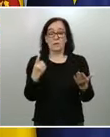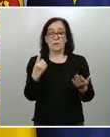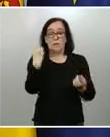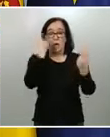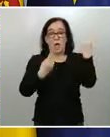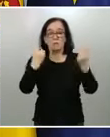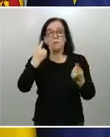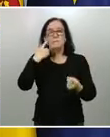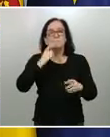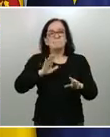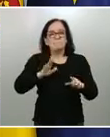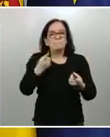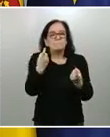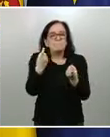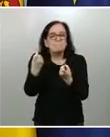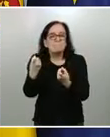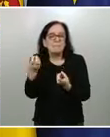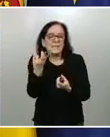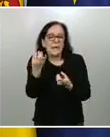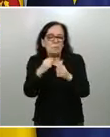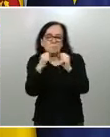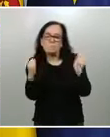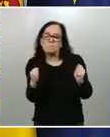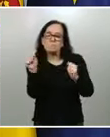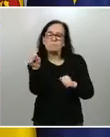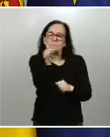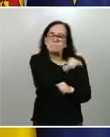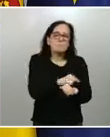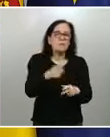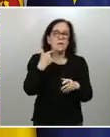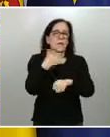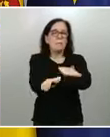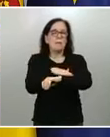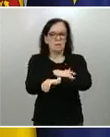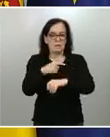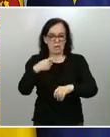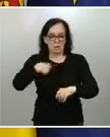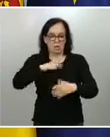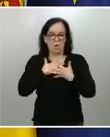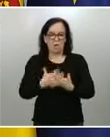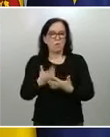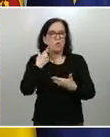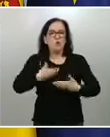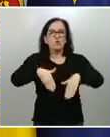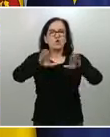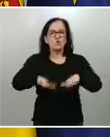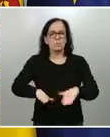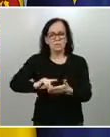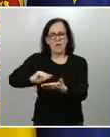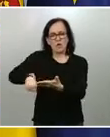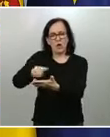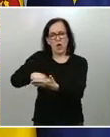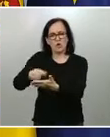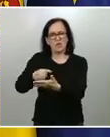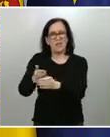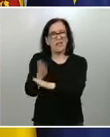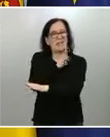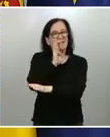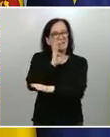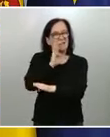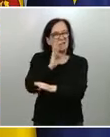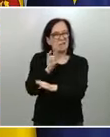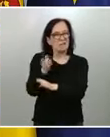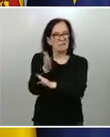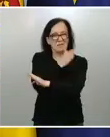necesidad hay perder luego la voluntad del ministerio no es suspender contratos como se hizo en otras ocasiones sino en todo caso